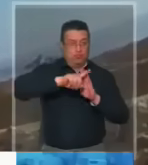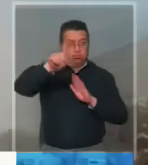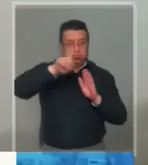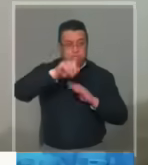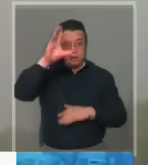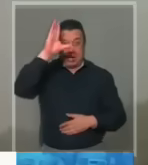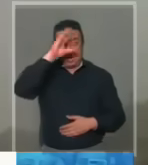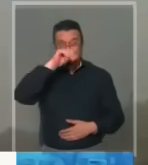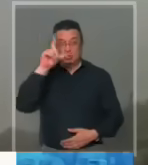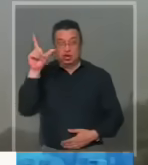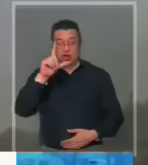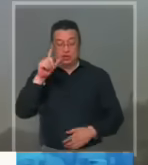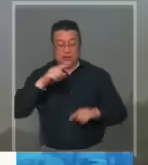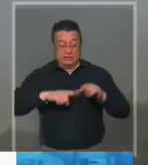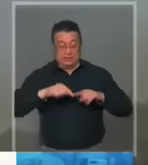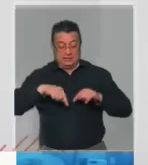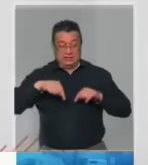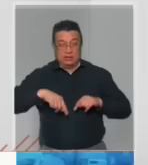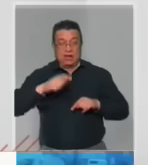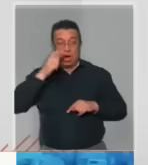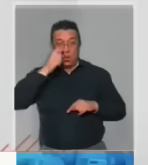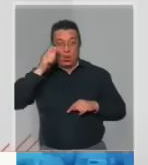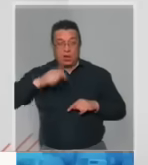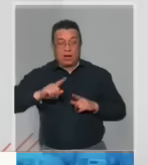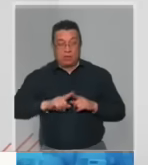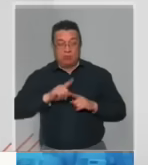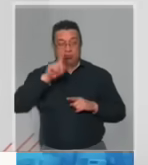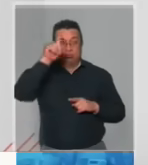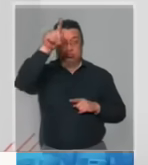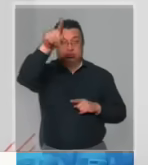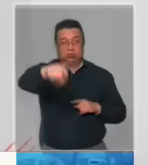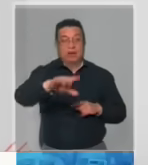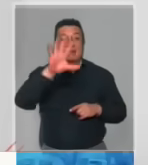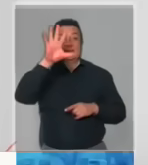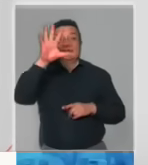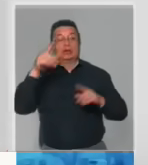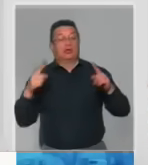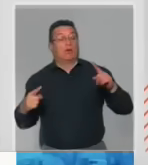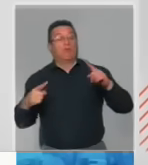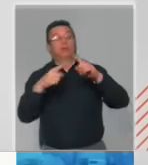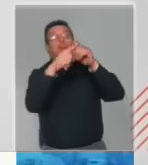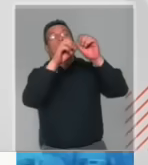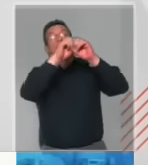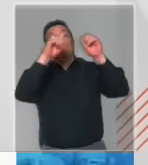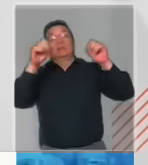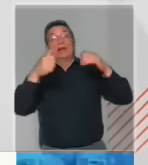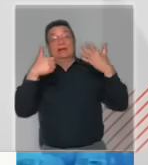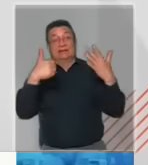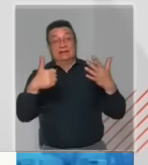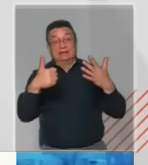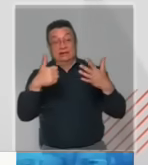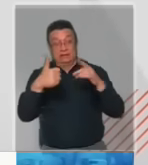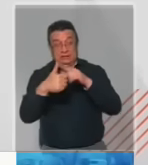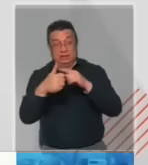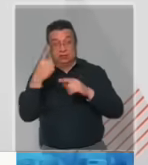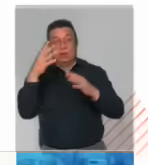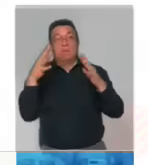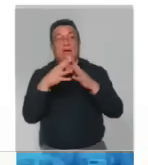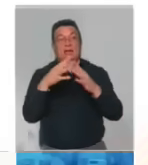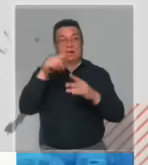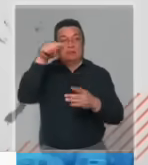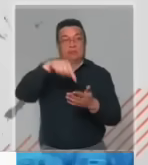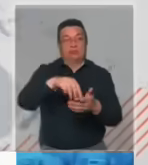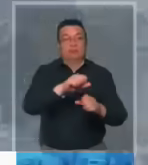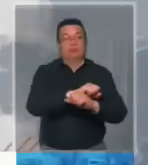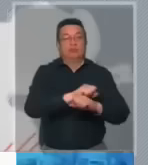este lunes desde territorio ucraniano. 5 fueron interceptados y el 6º impactó en una instalación militar en